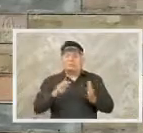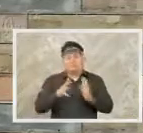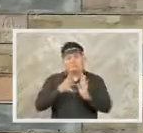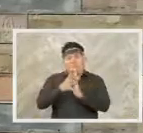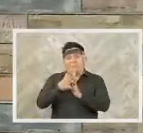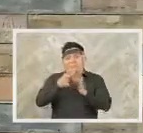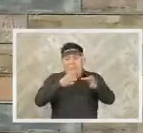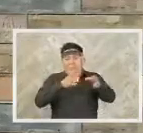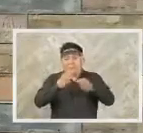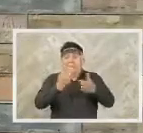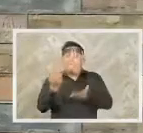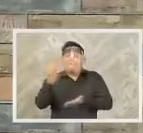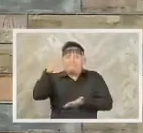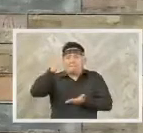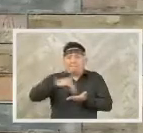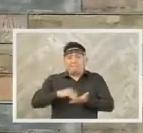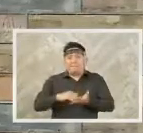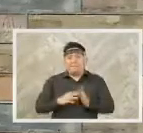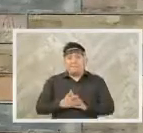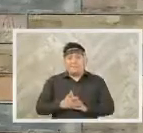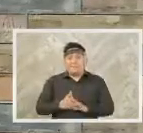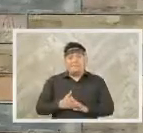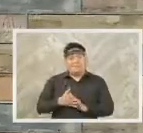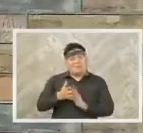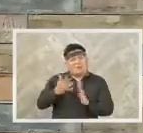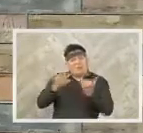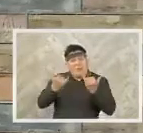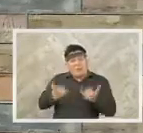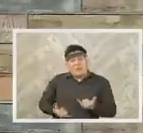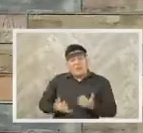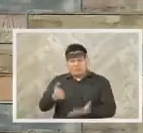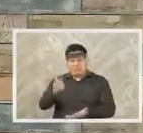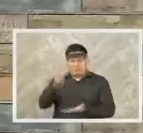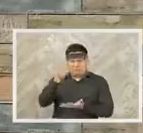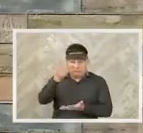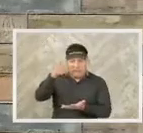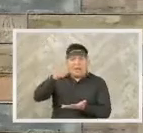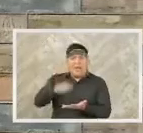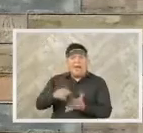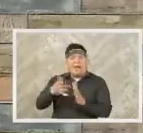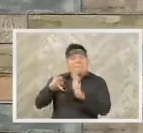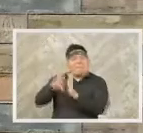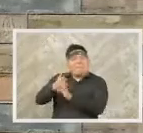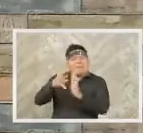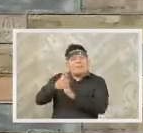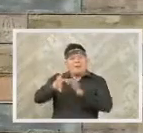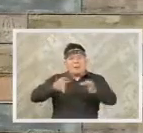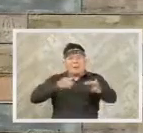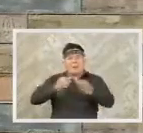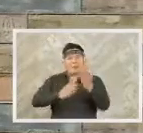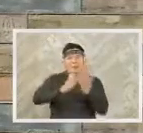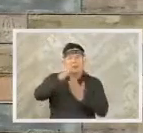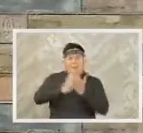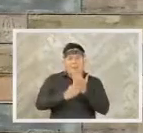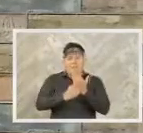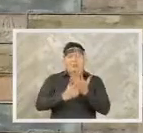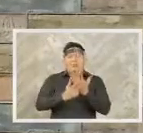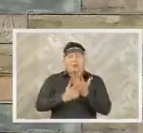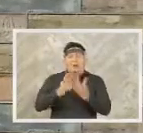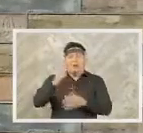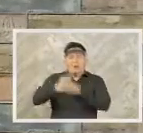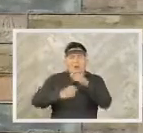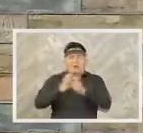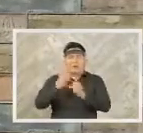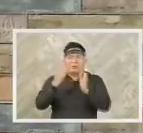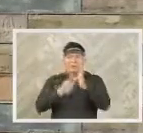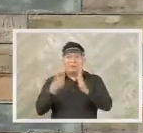se preocupe. Nuestra rendición de cuentas se llevará a cabo en 4 encuentros. Este es el segundo, desarrollados todos